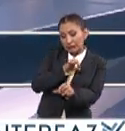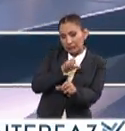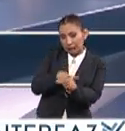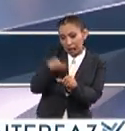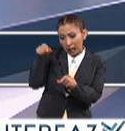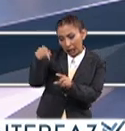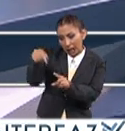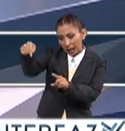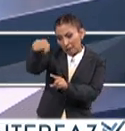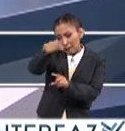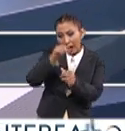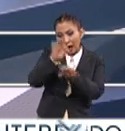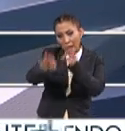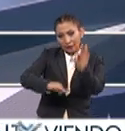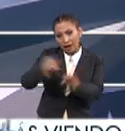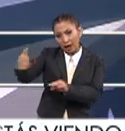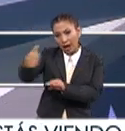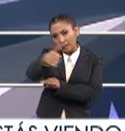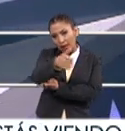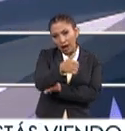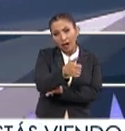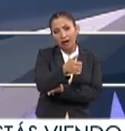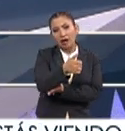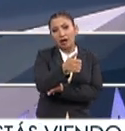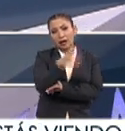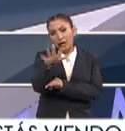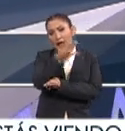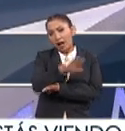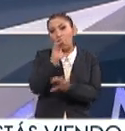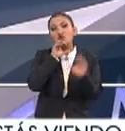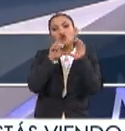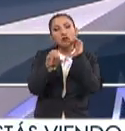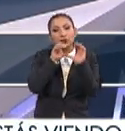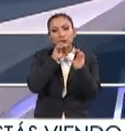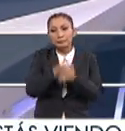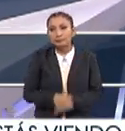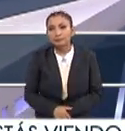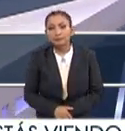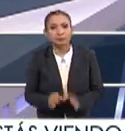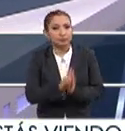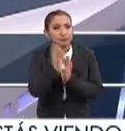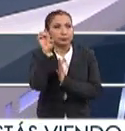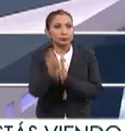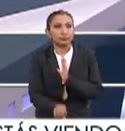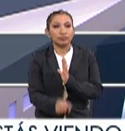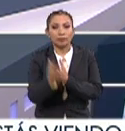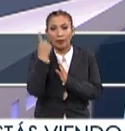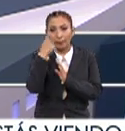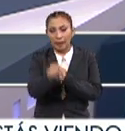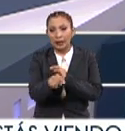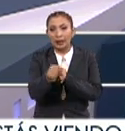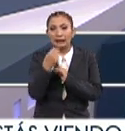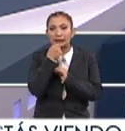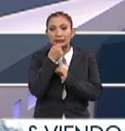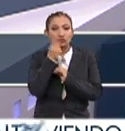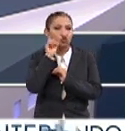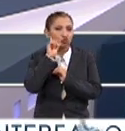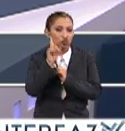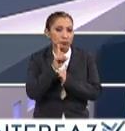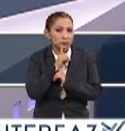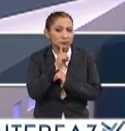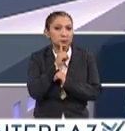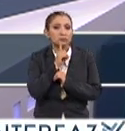especializar para poder atender, sobre todo en el área de la comunicación. Por ejemplo, para los chicos